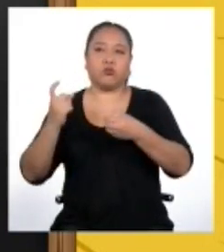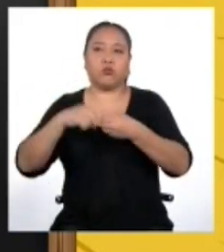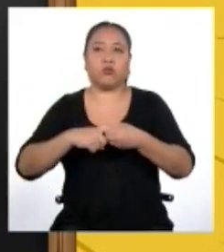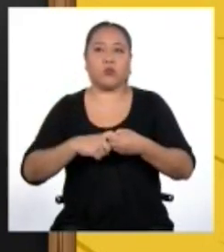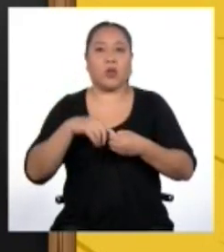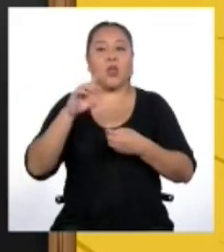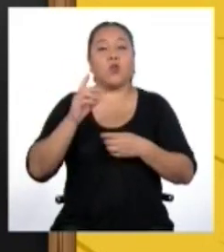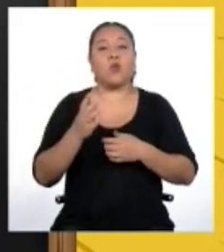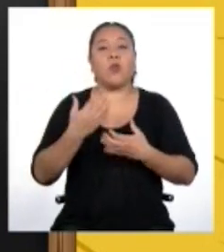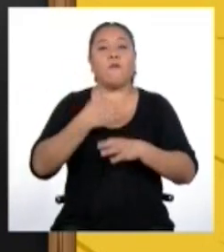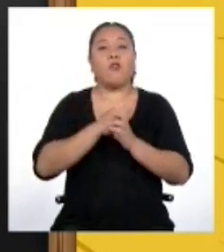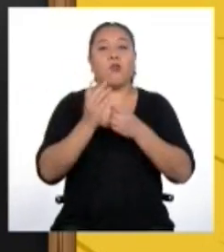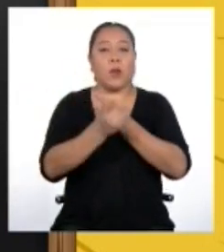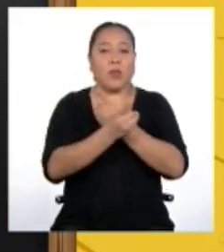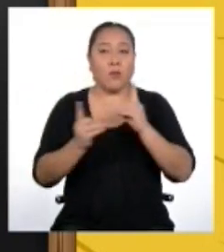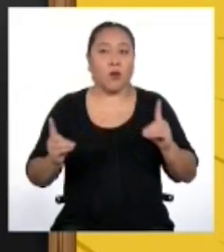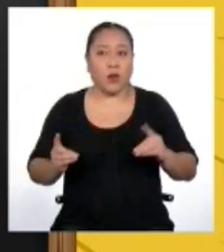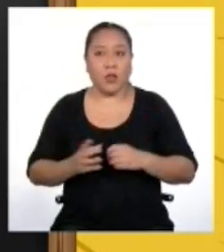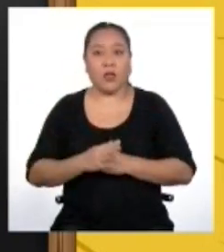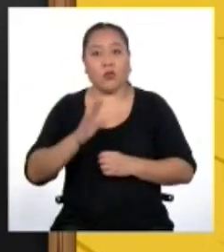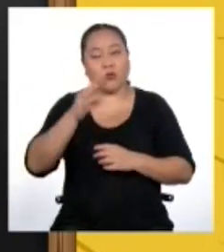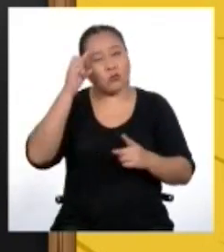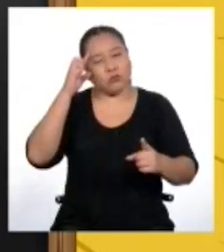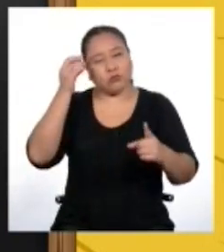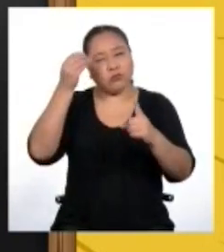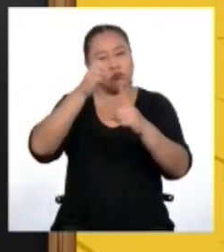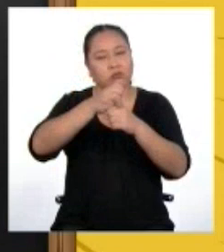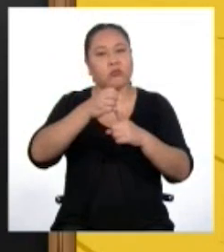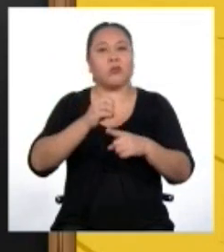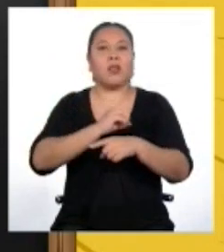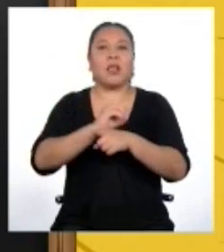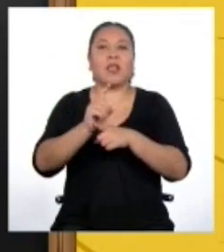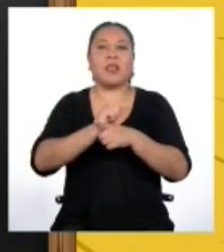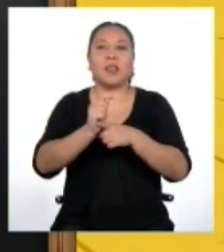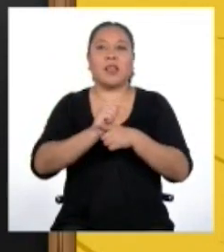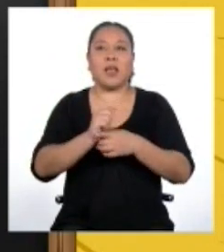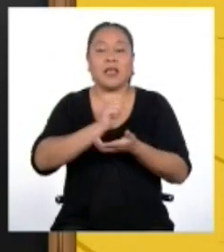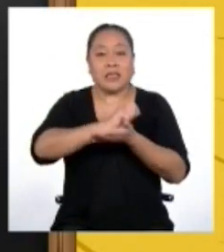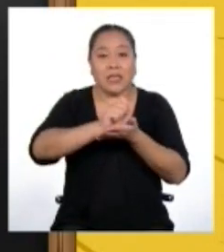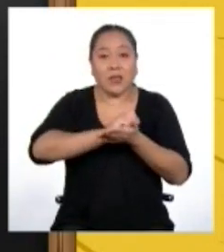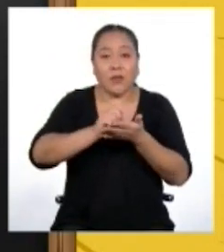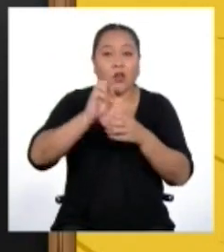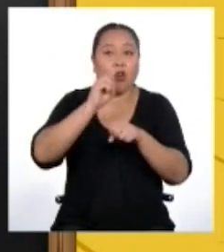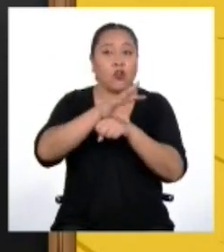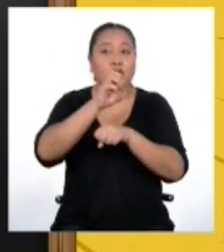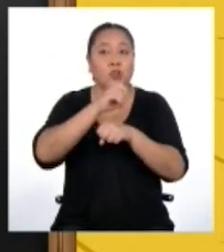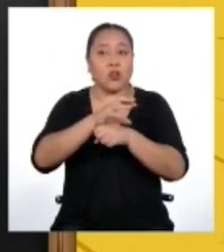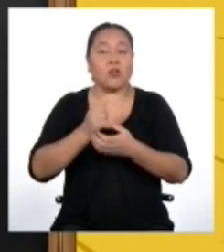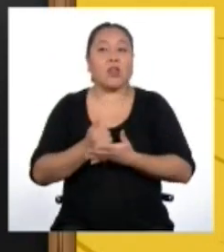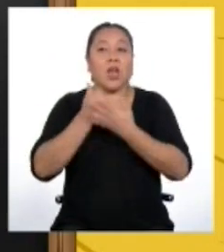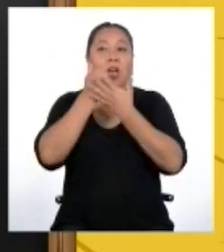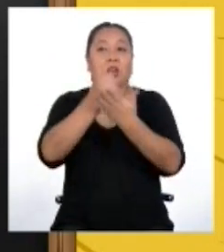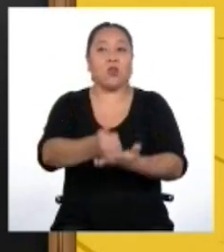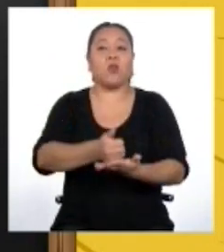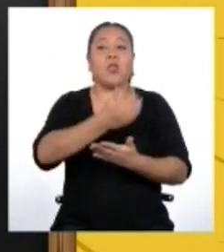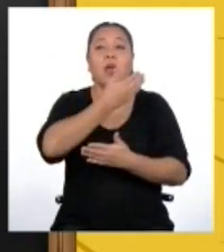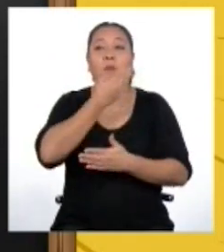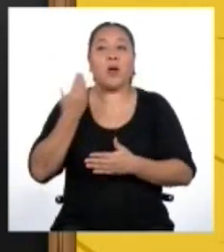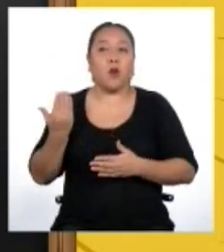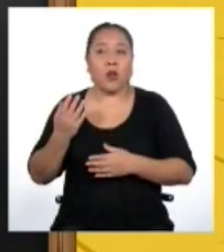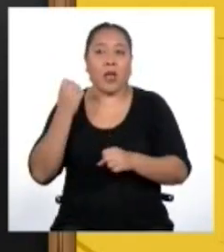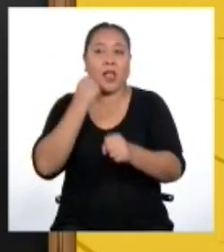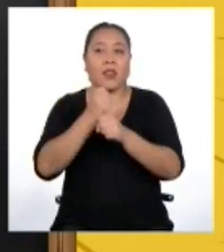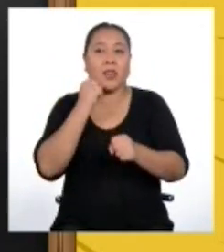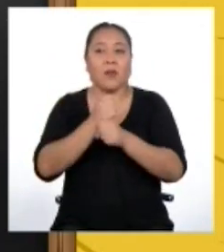sistema democrático. Tu reto es escribir recomendaciones que contribuyan a mejorar la labor